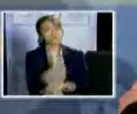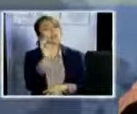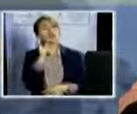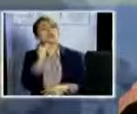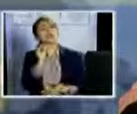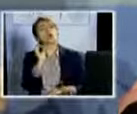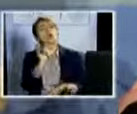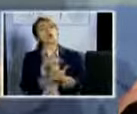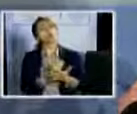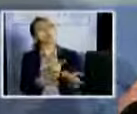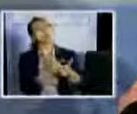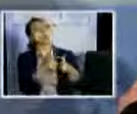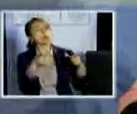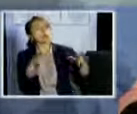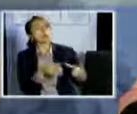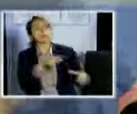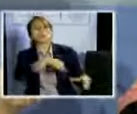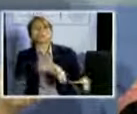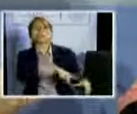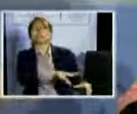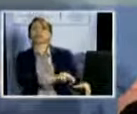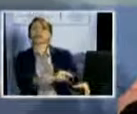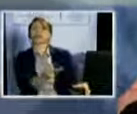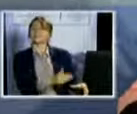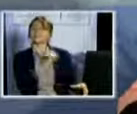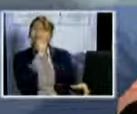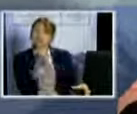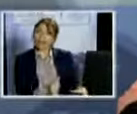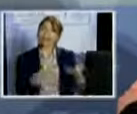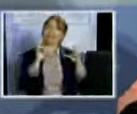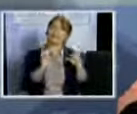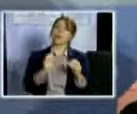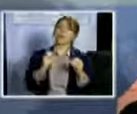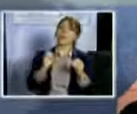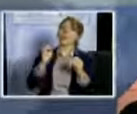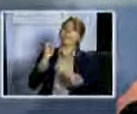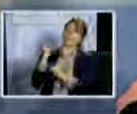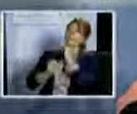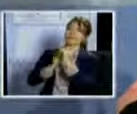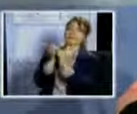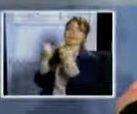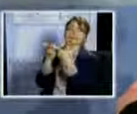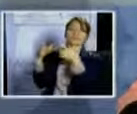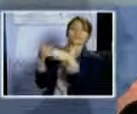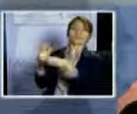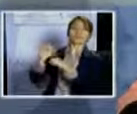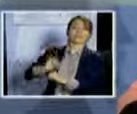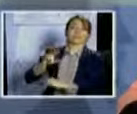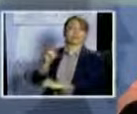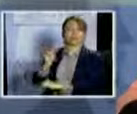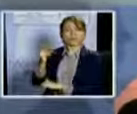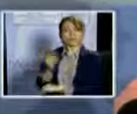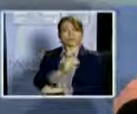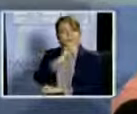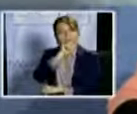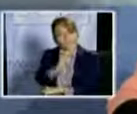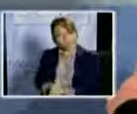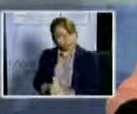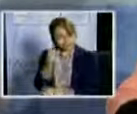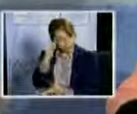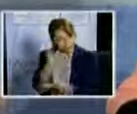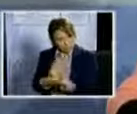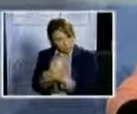colegiado, en un organismo internacional, y no solamente se queda en la crítica de las personas especializadas que conocen los temas